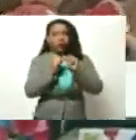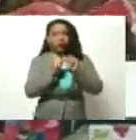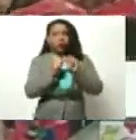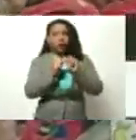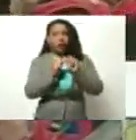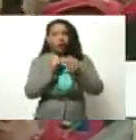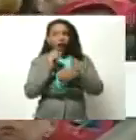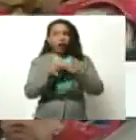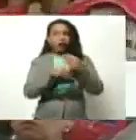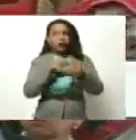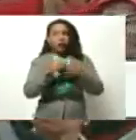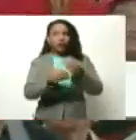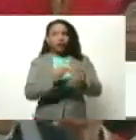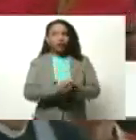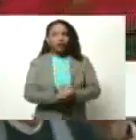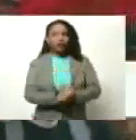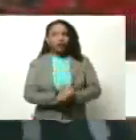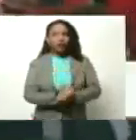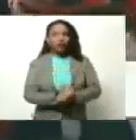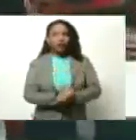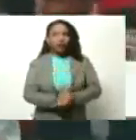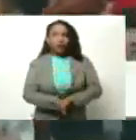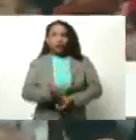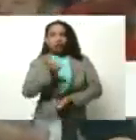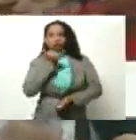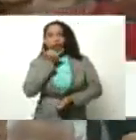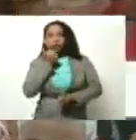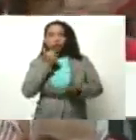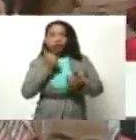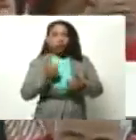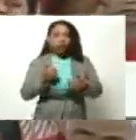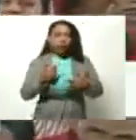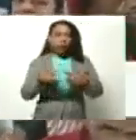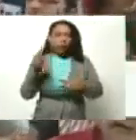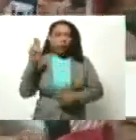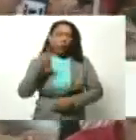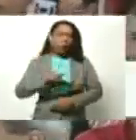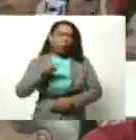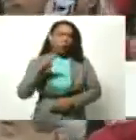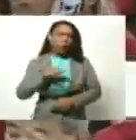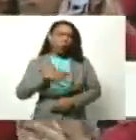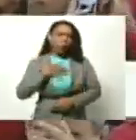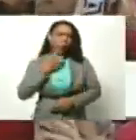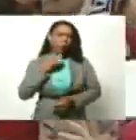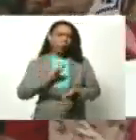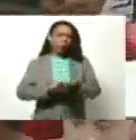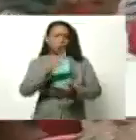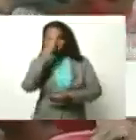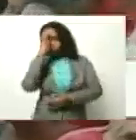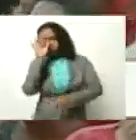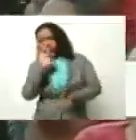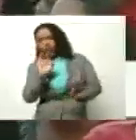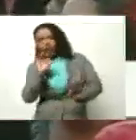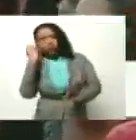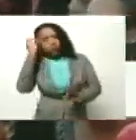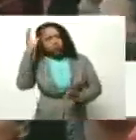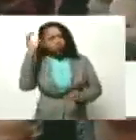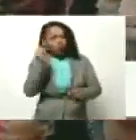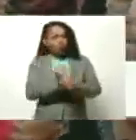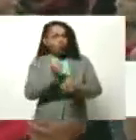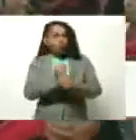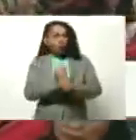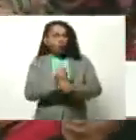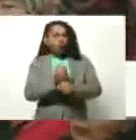destacando con sus errores sus aciertos pero que nunca podemos poner en duda su capacidad de trabajo